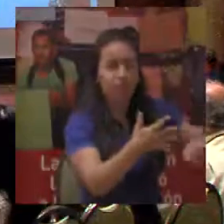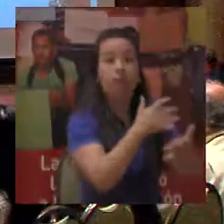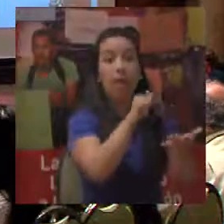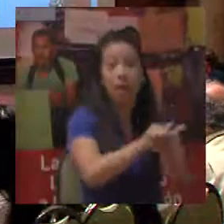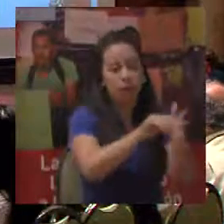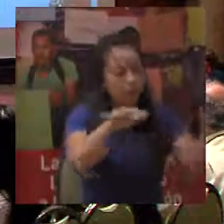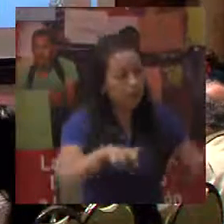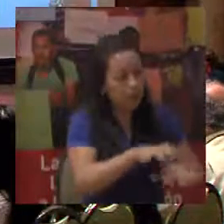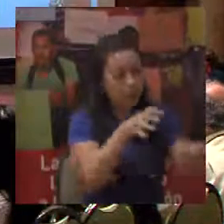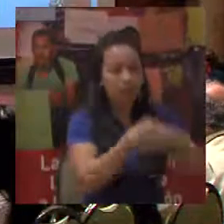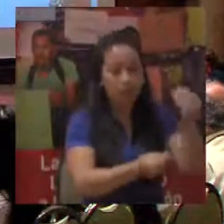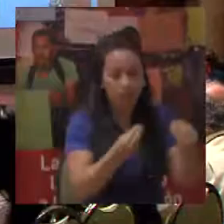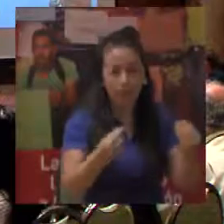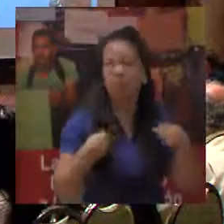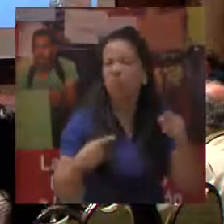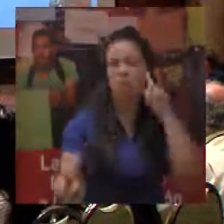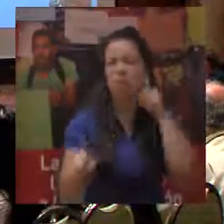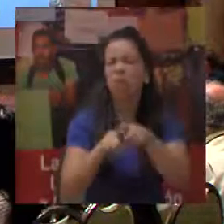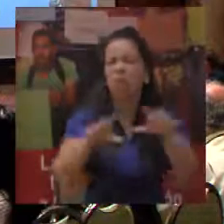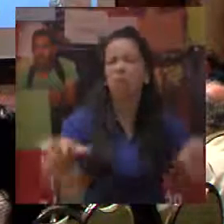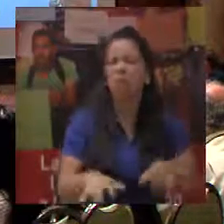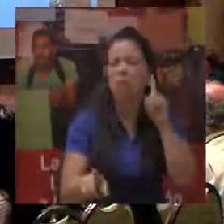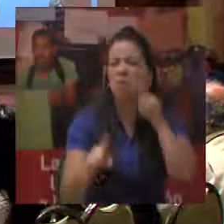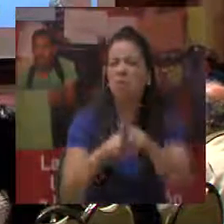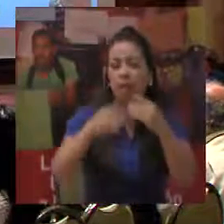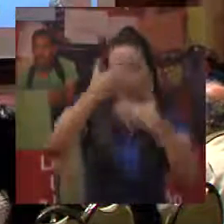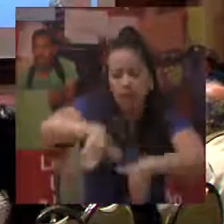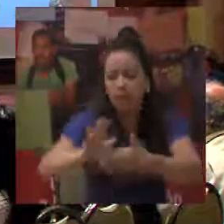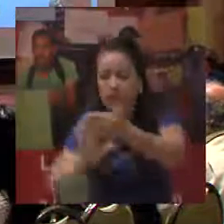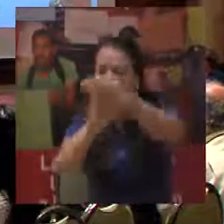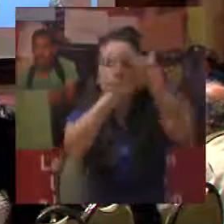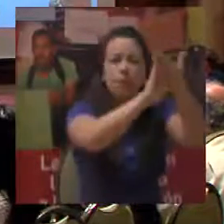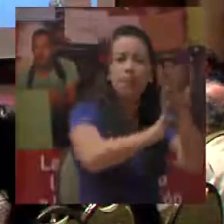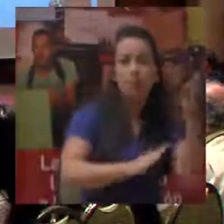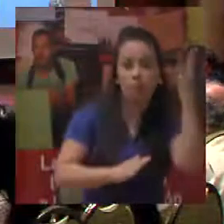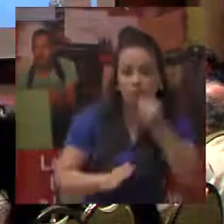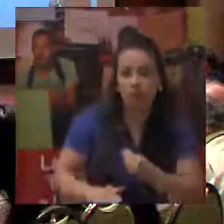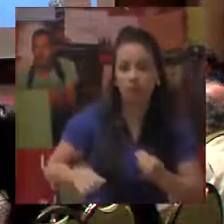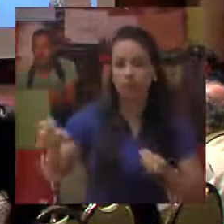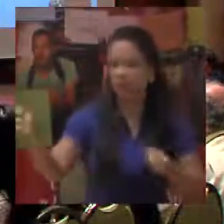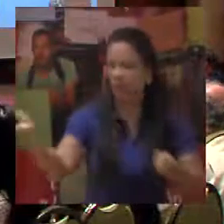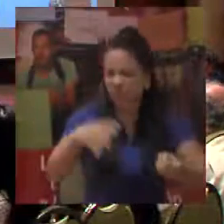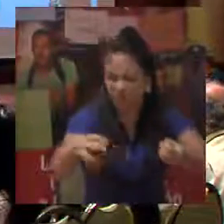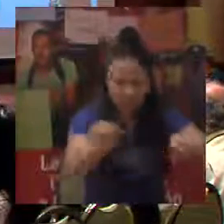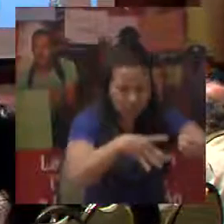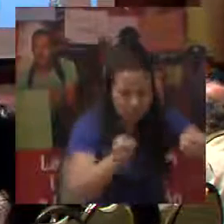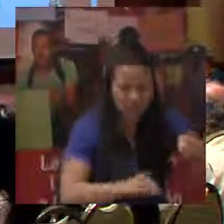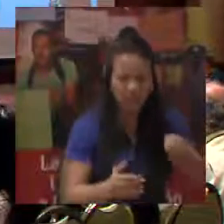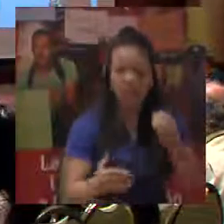en las que participamos es el embellecimiento del espacio público y la recuperación ambiental.